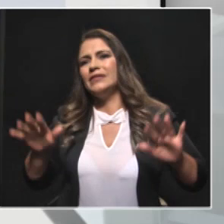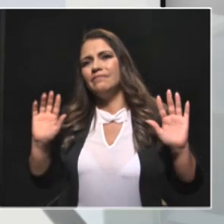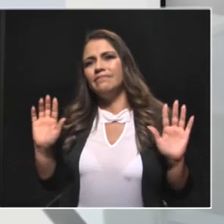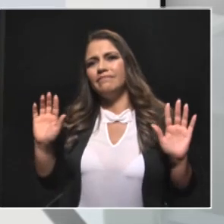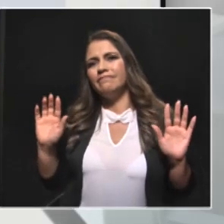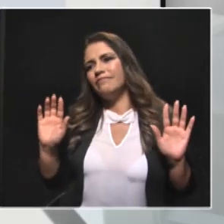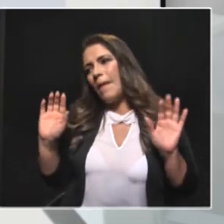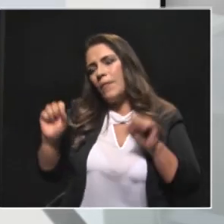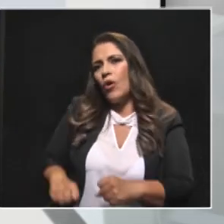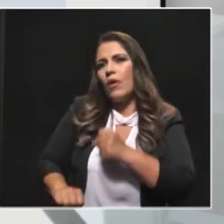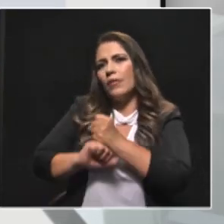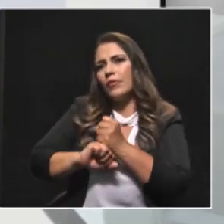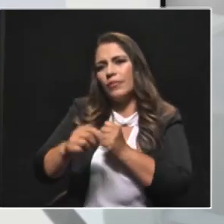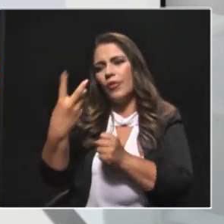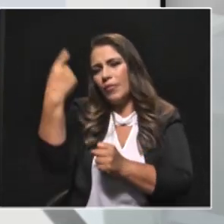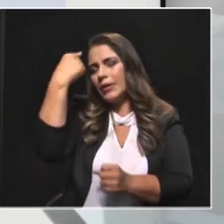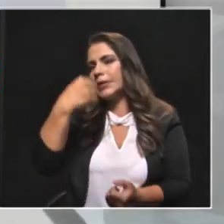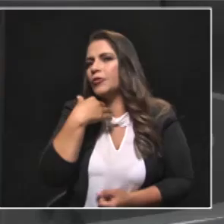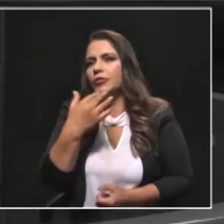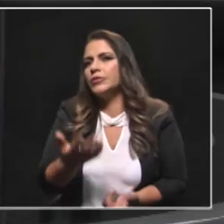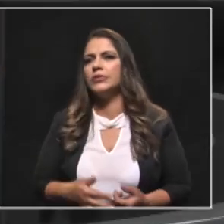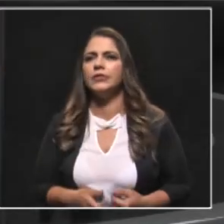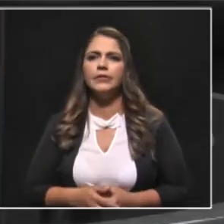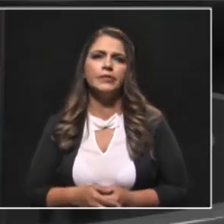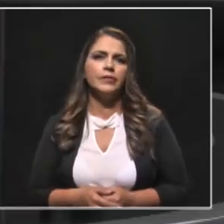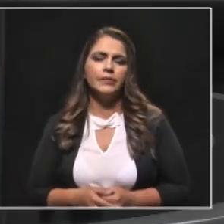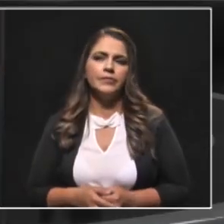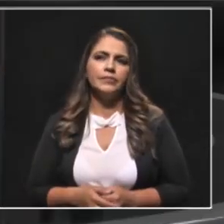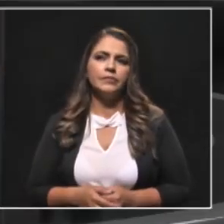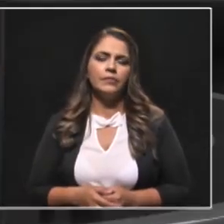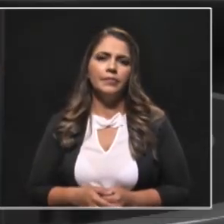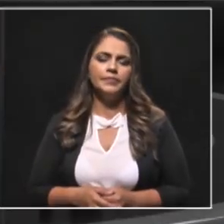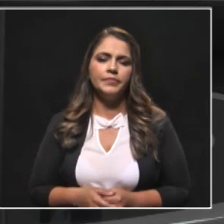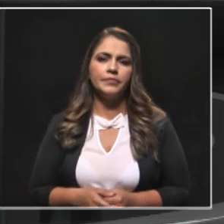tenían era un aval de un partido político.